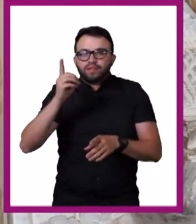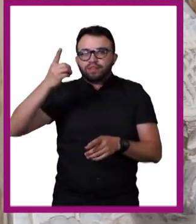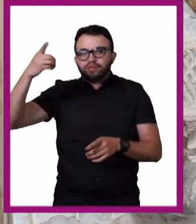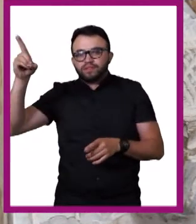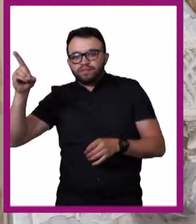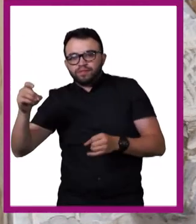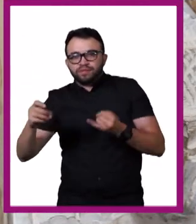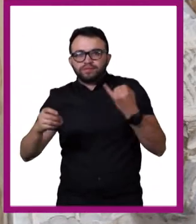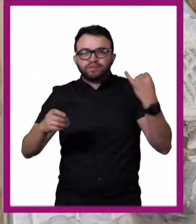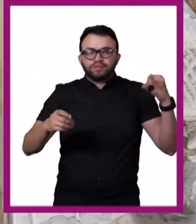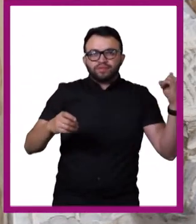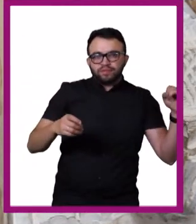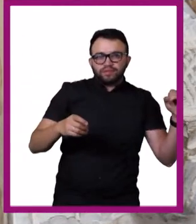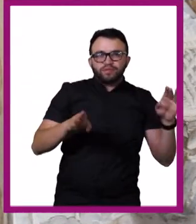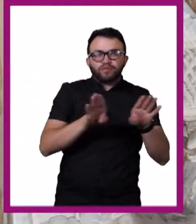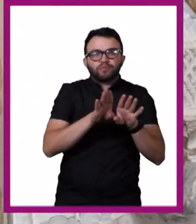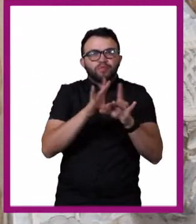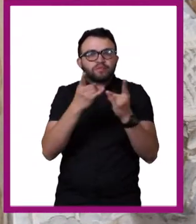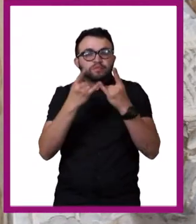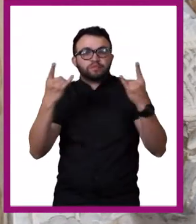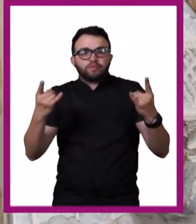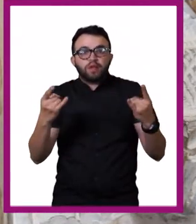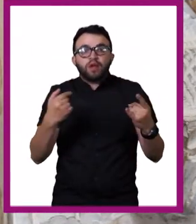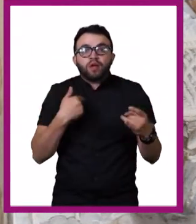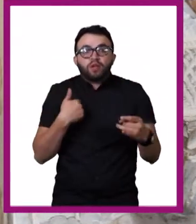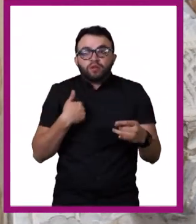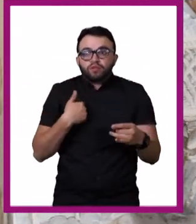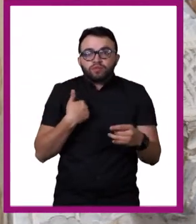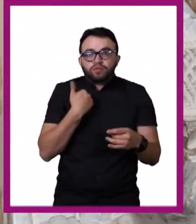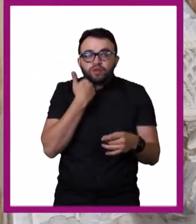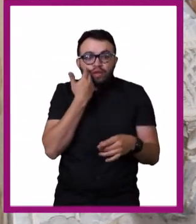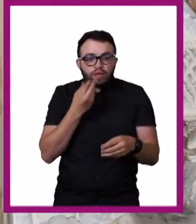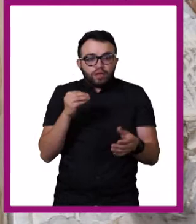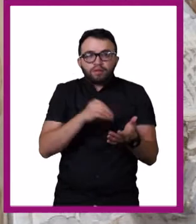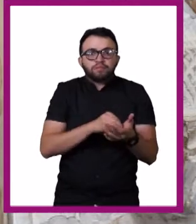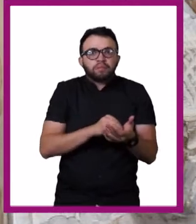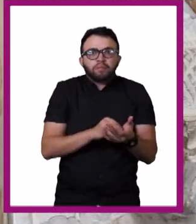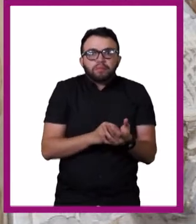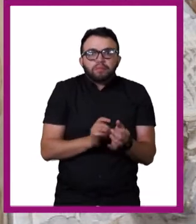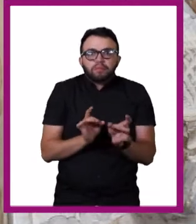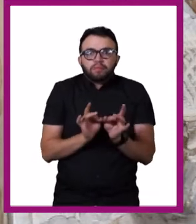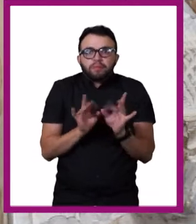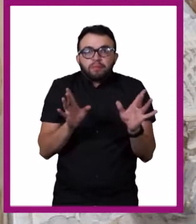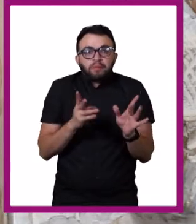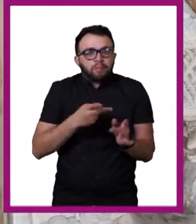está hacia el lado izquierdo. Esto no fue intencional, pero fue un juego interesante.